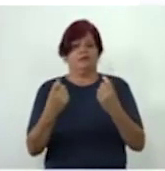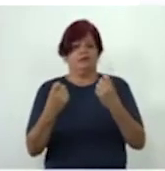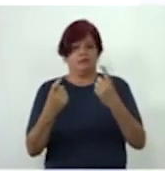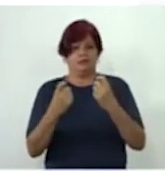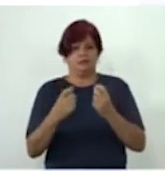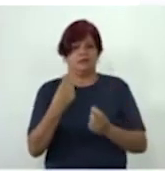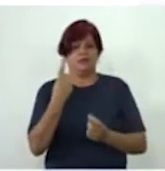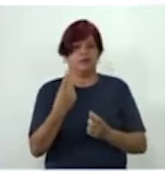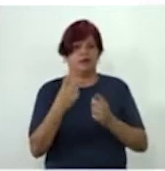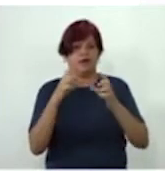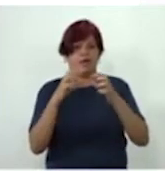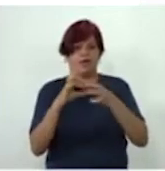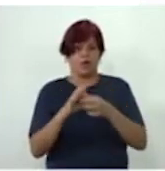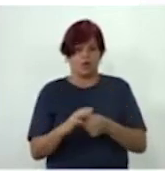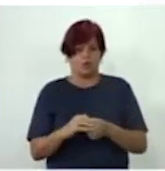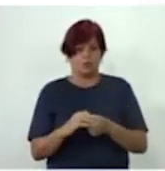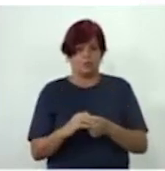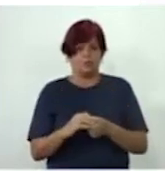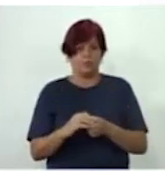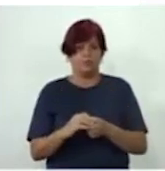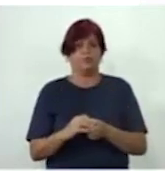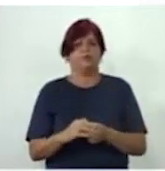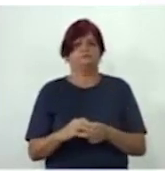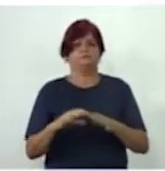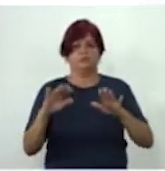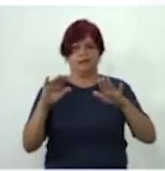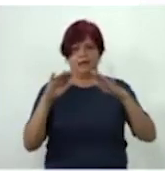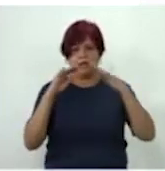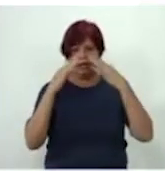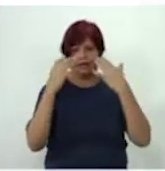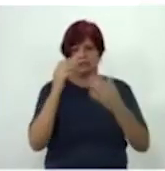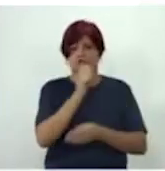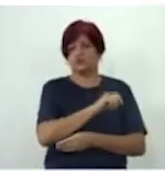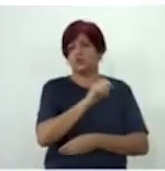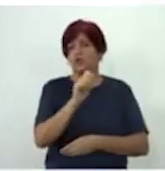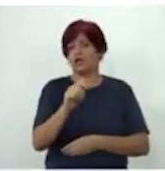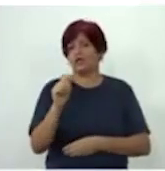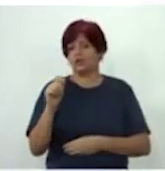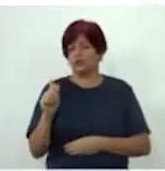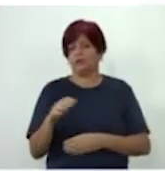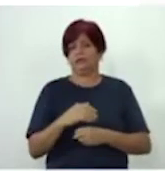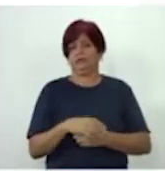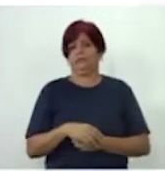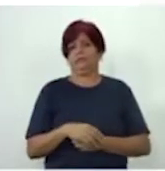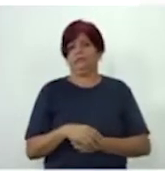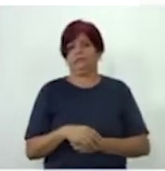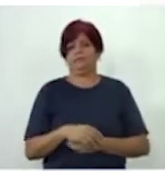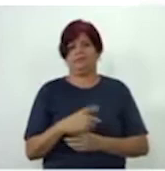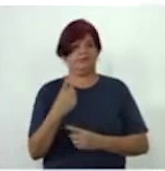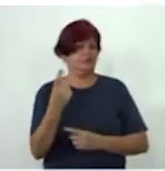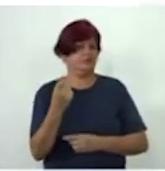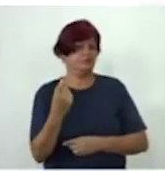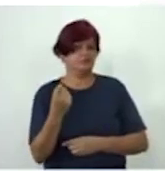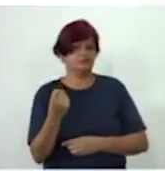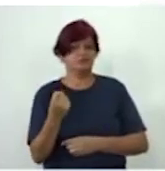grupo, así como la estrategia de atención educativa que requiere